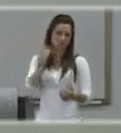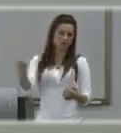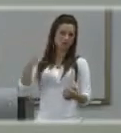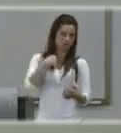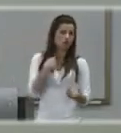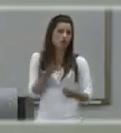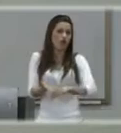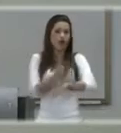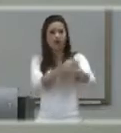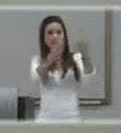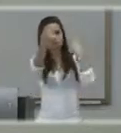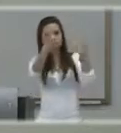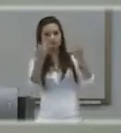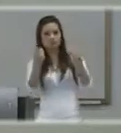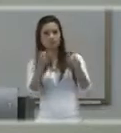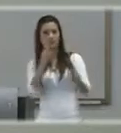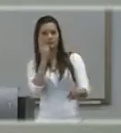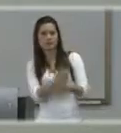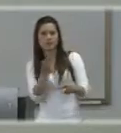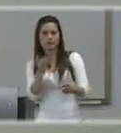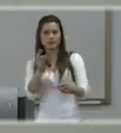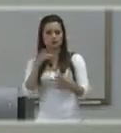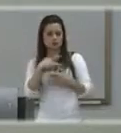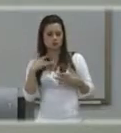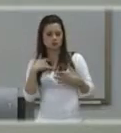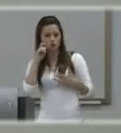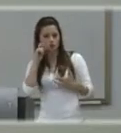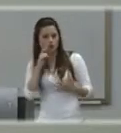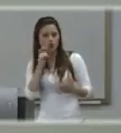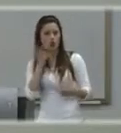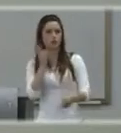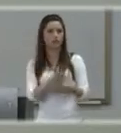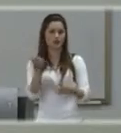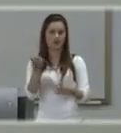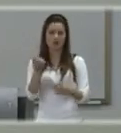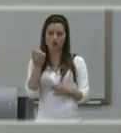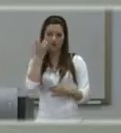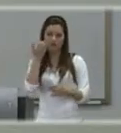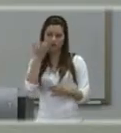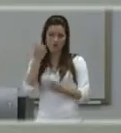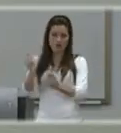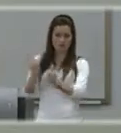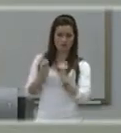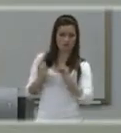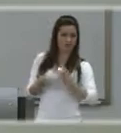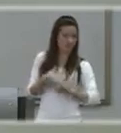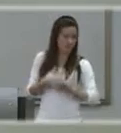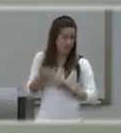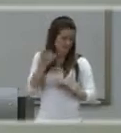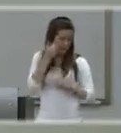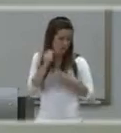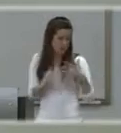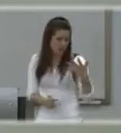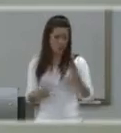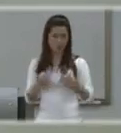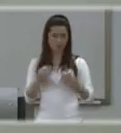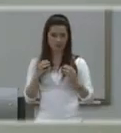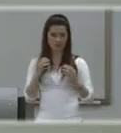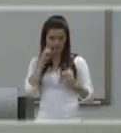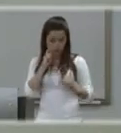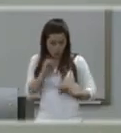reconozco los riesgos en términos de salud sexual, transmisión de ITS, cuidado personal, etcétera, etcétera.